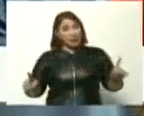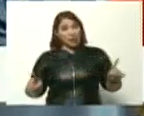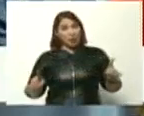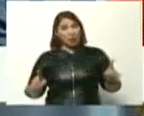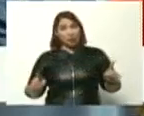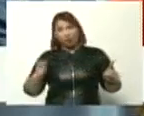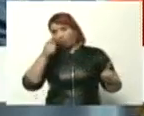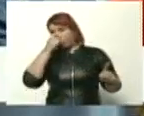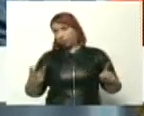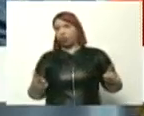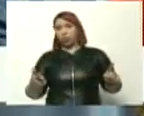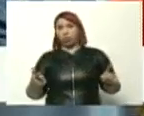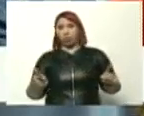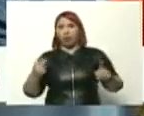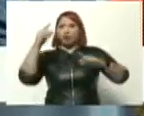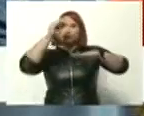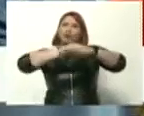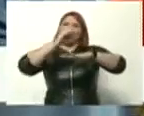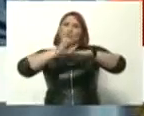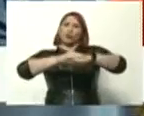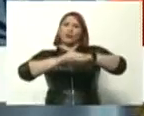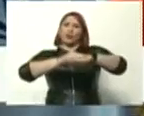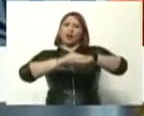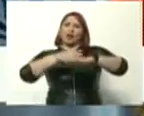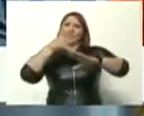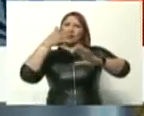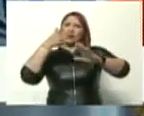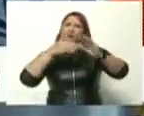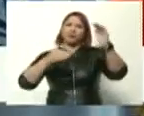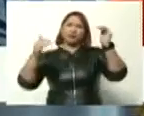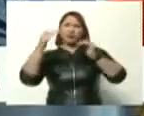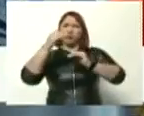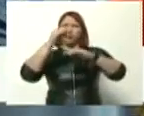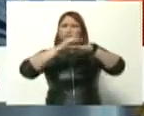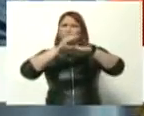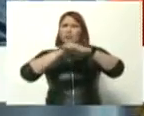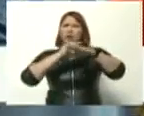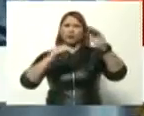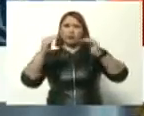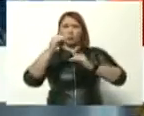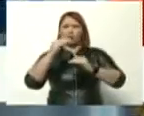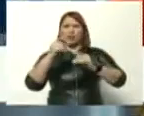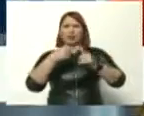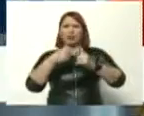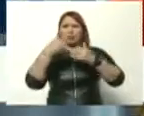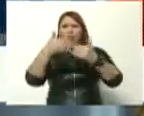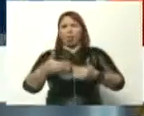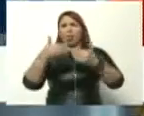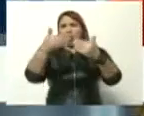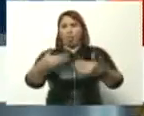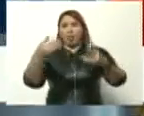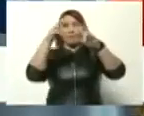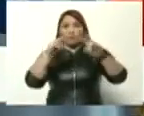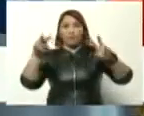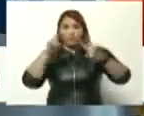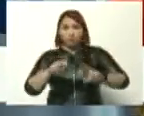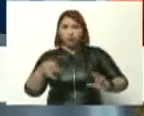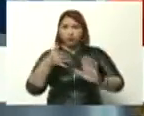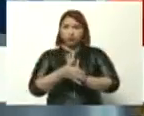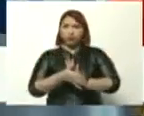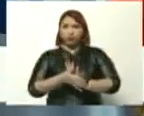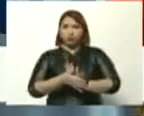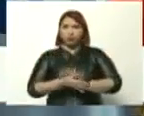obviaron notificar dicha novedad a sus superiores, lo que implicó retardar el inicio de la investigación